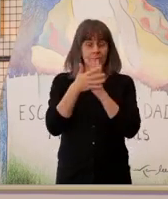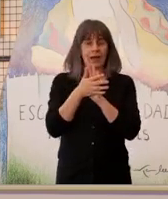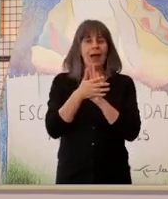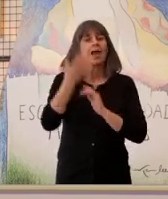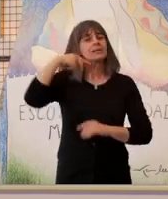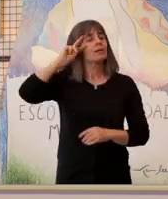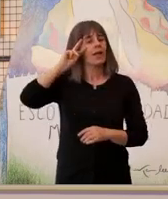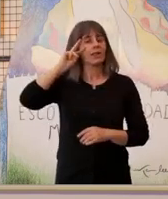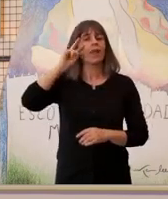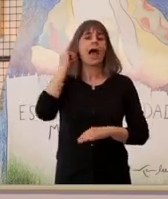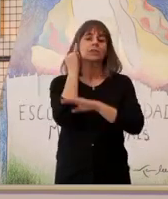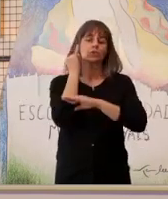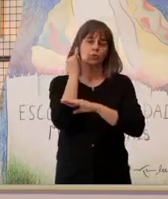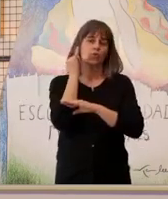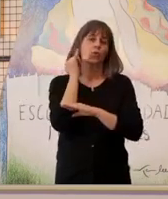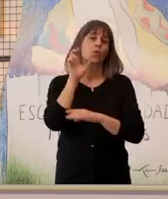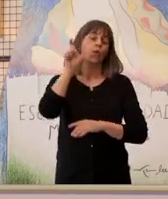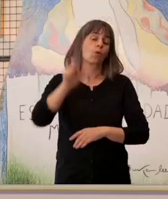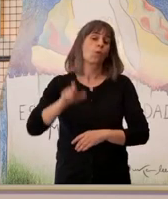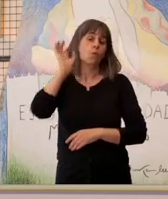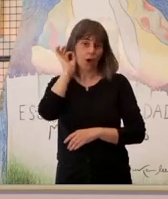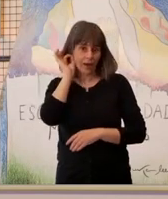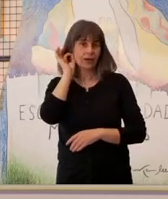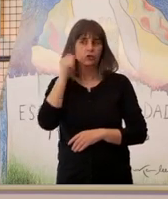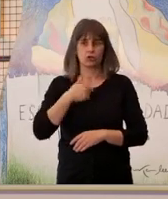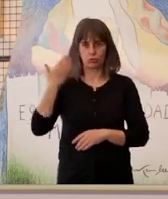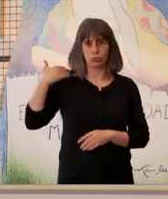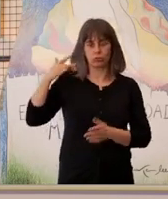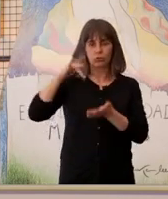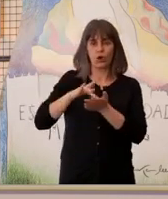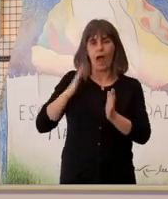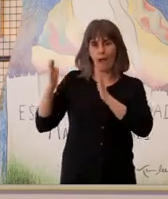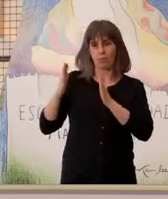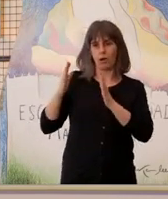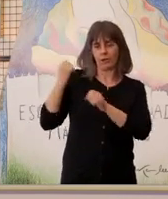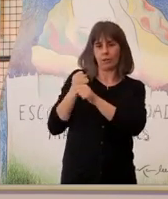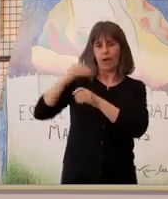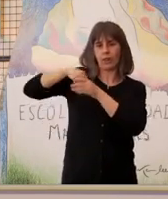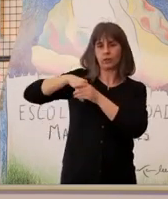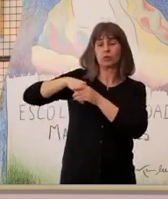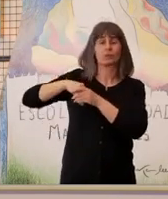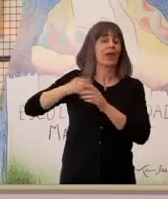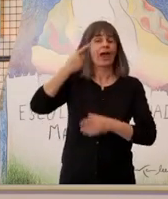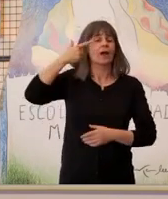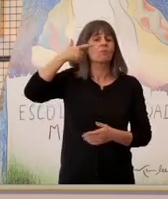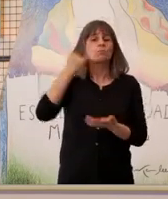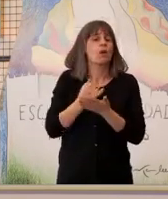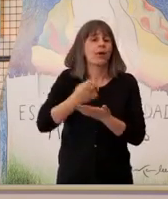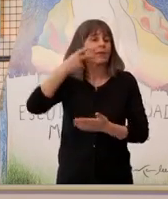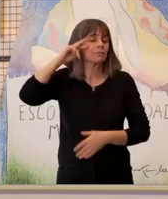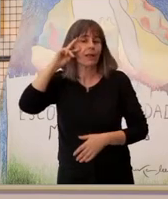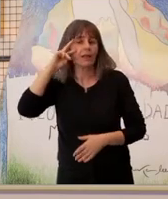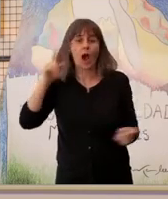el instituto la mujer en la etapa que estuve una experiencia que fue demasiado corta y que luego pues desapareció porque